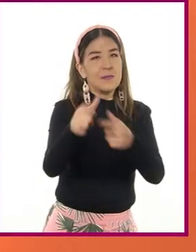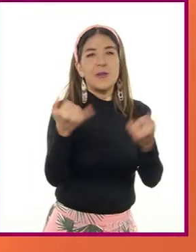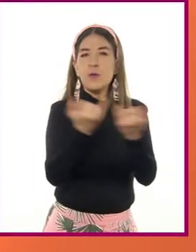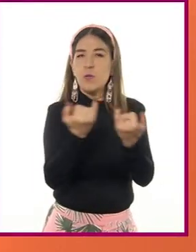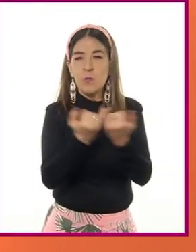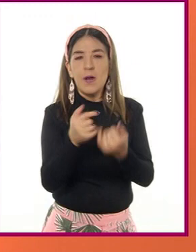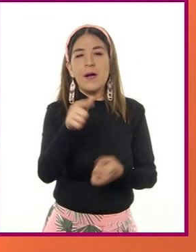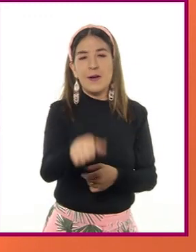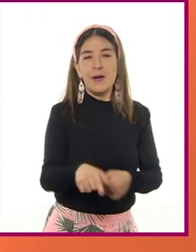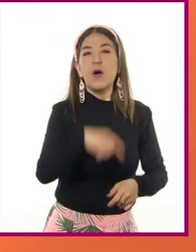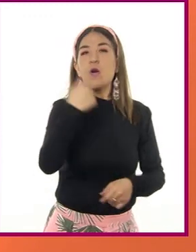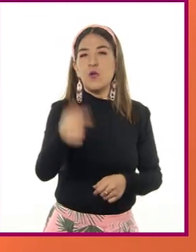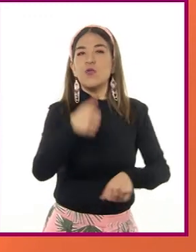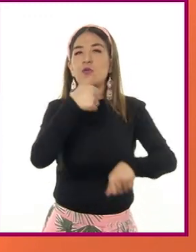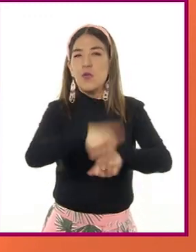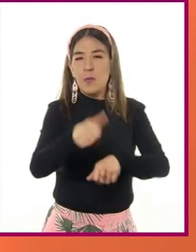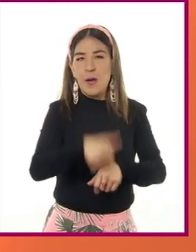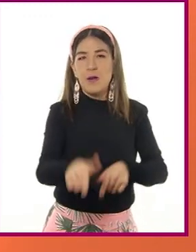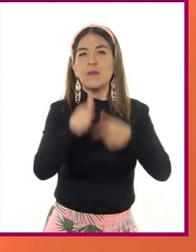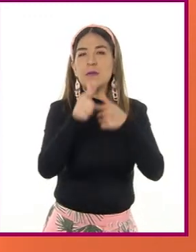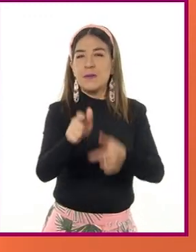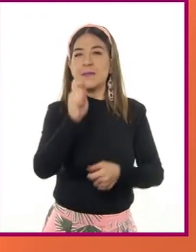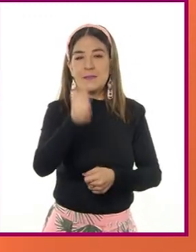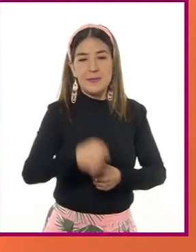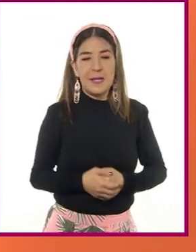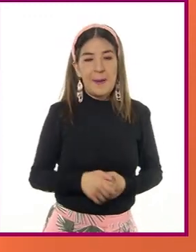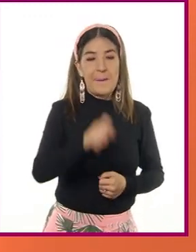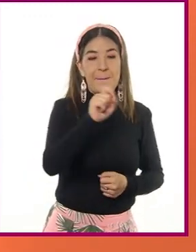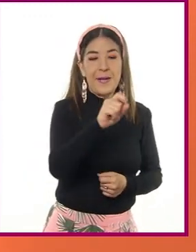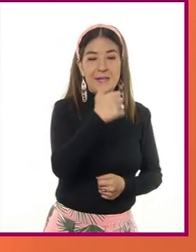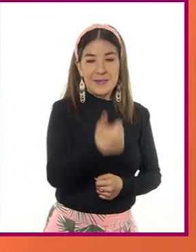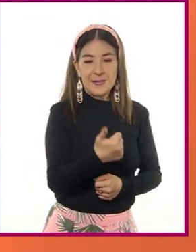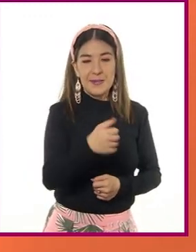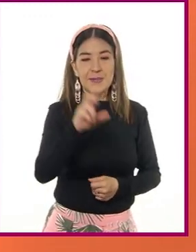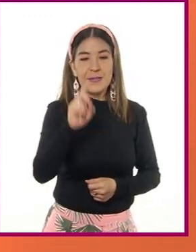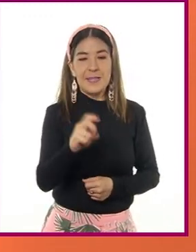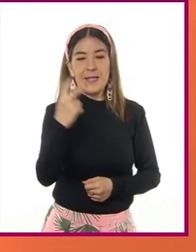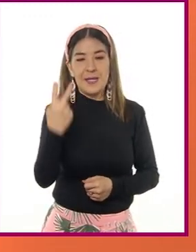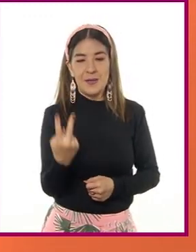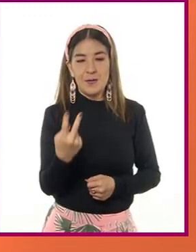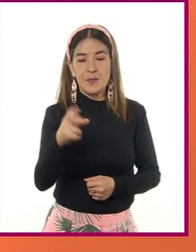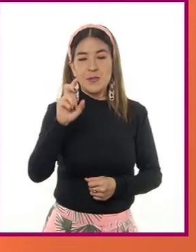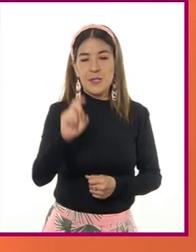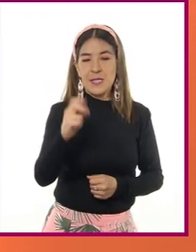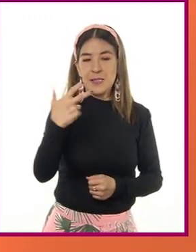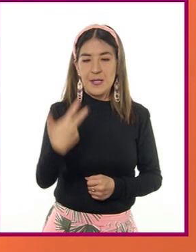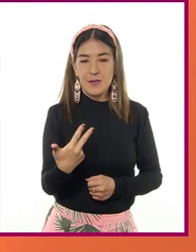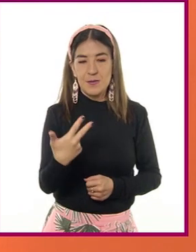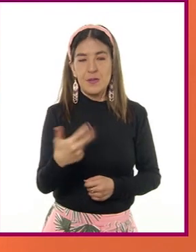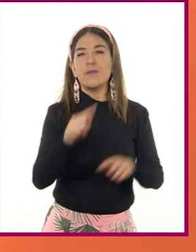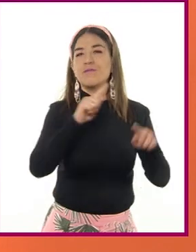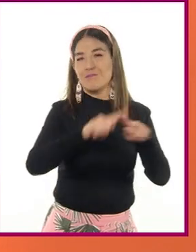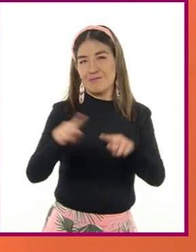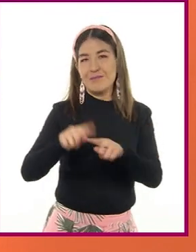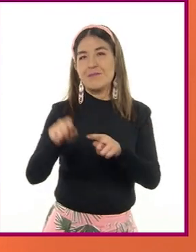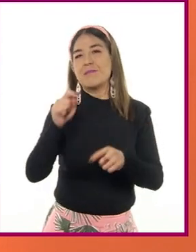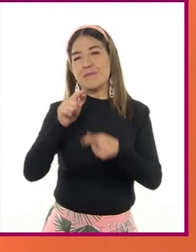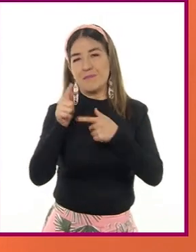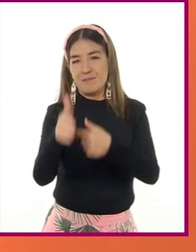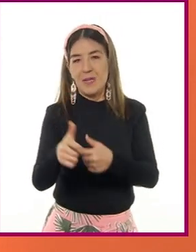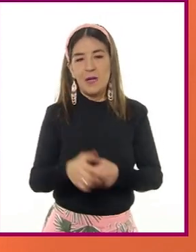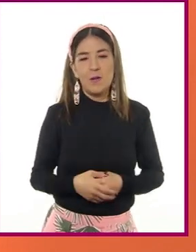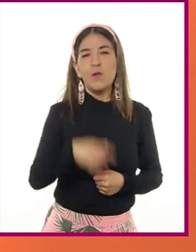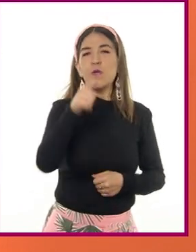patrón, los siguientes números en la secuencia son 26, 32, 38, etc. ¿Qué